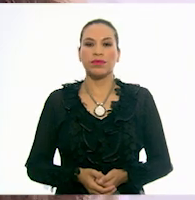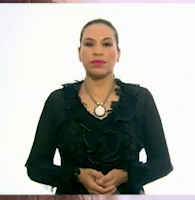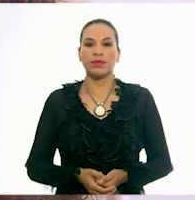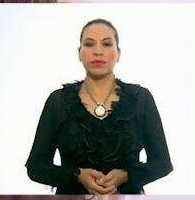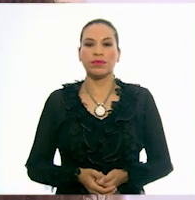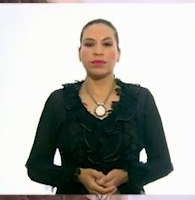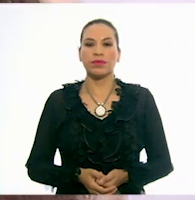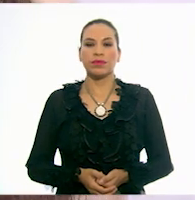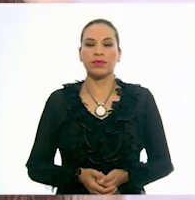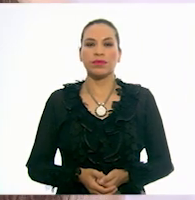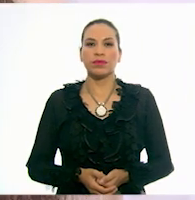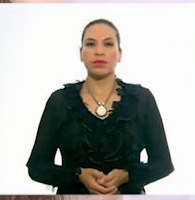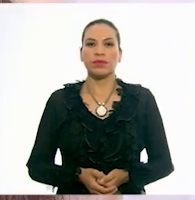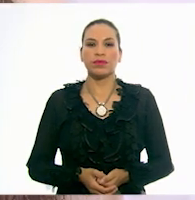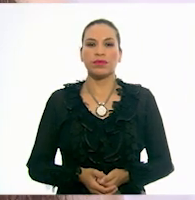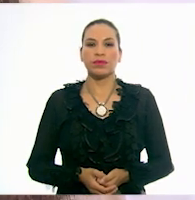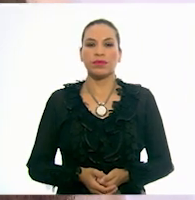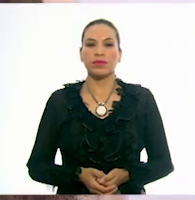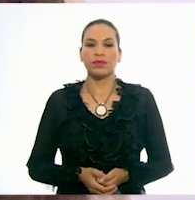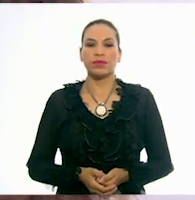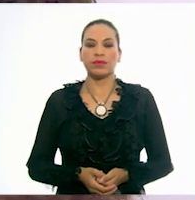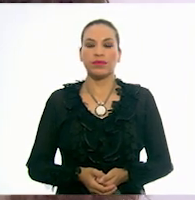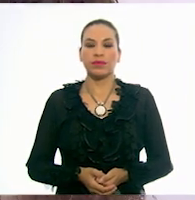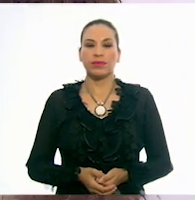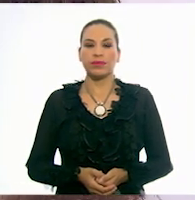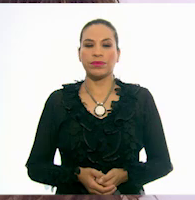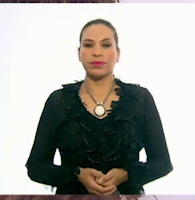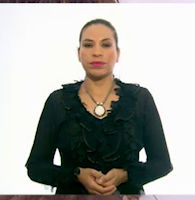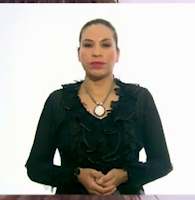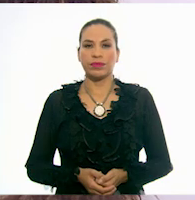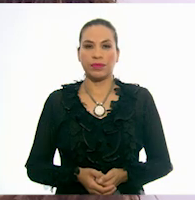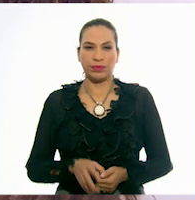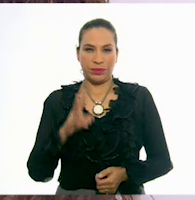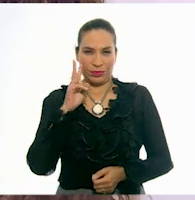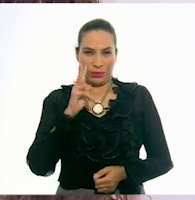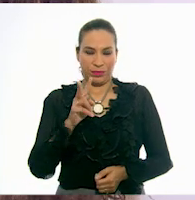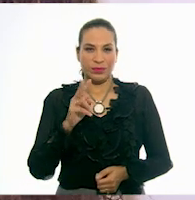Que sería perfecto, por aquí. justo ahí.